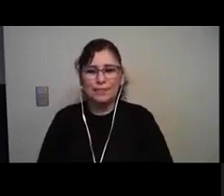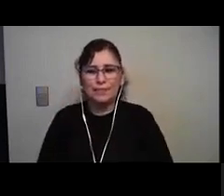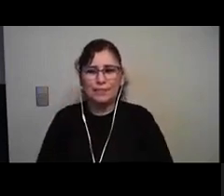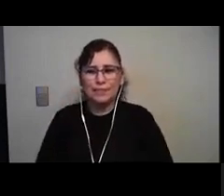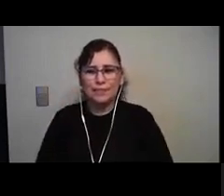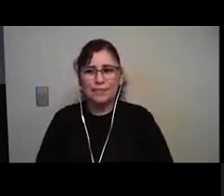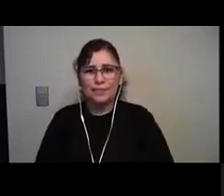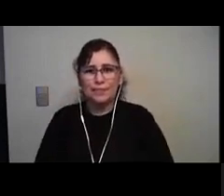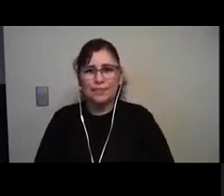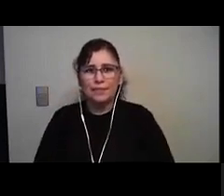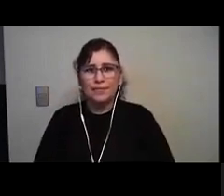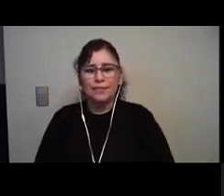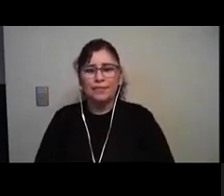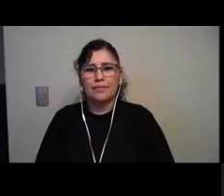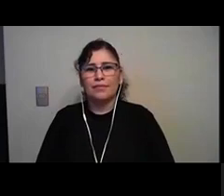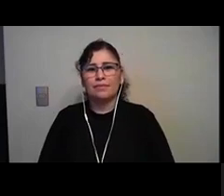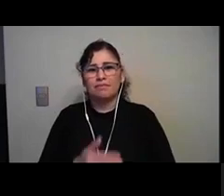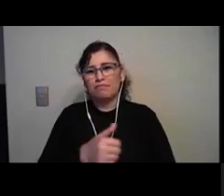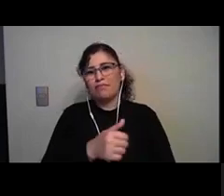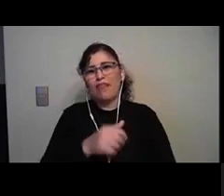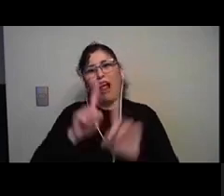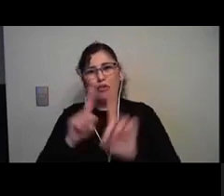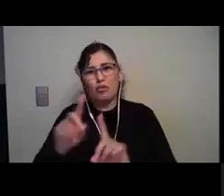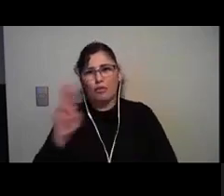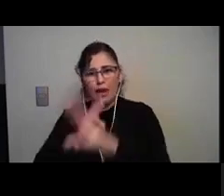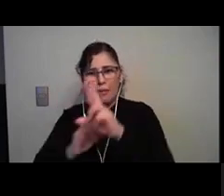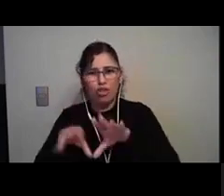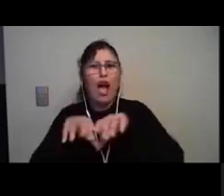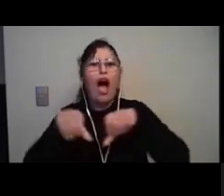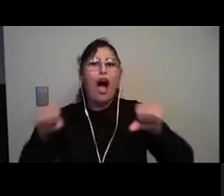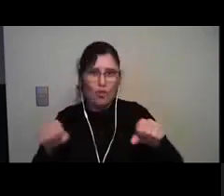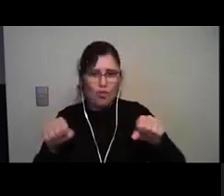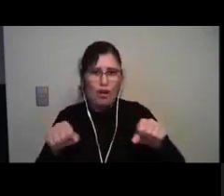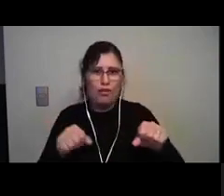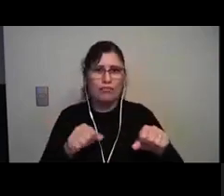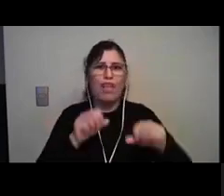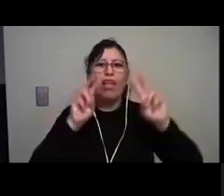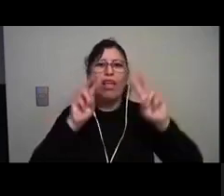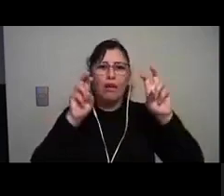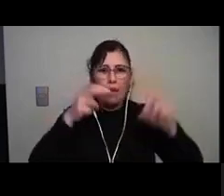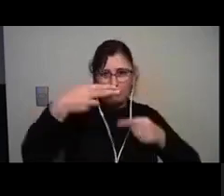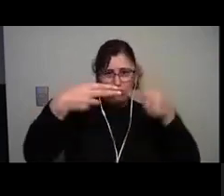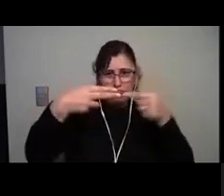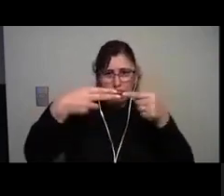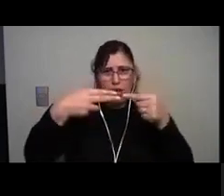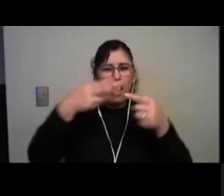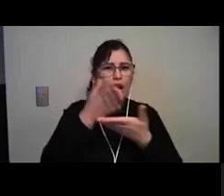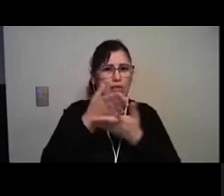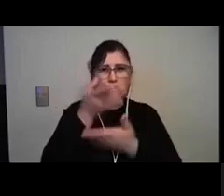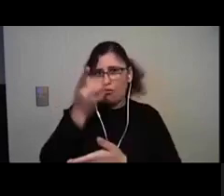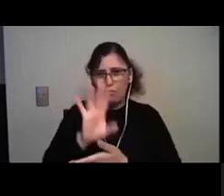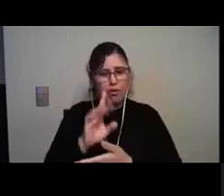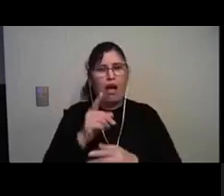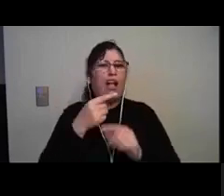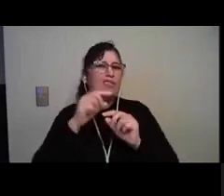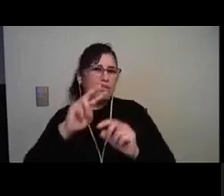Bien, creo que están de acuerdo, gracias. Voy a compartir a continuación la presentación del día de hoy, que como les dije,